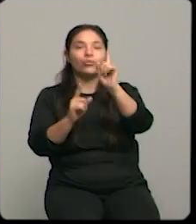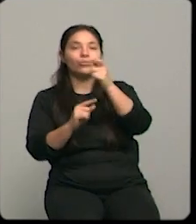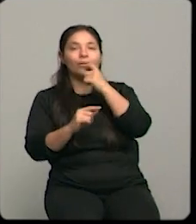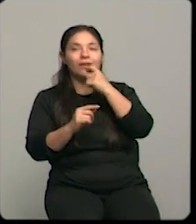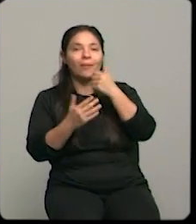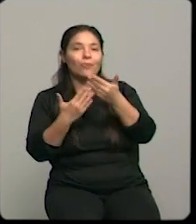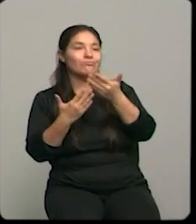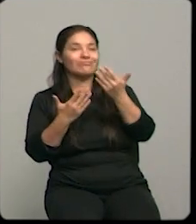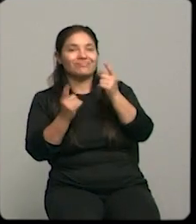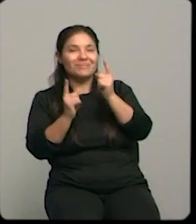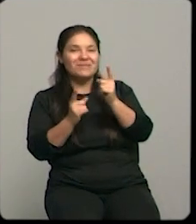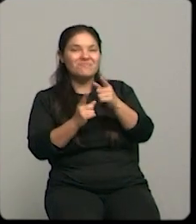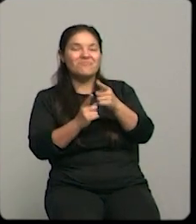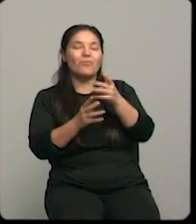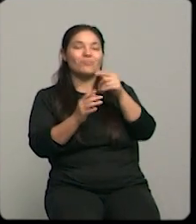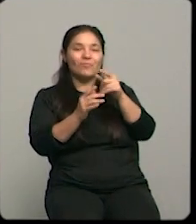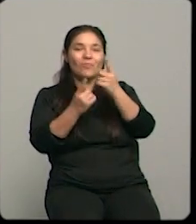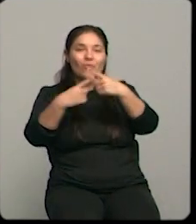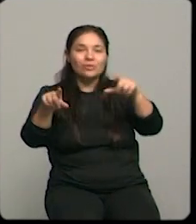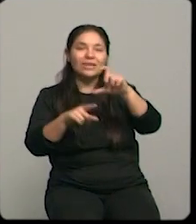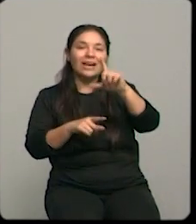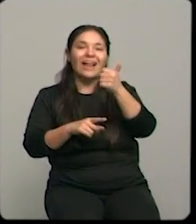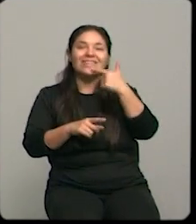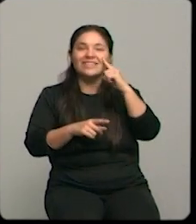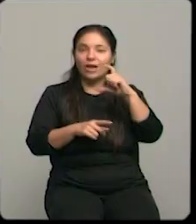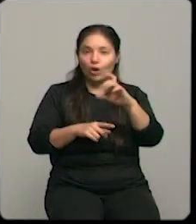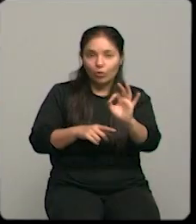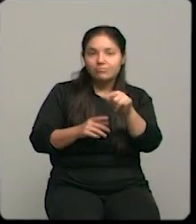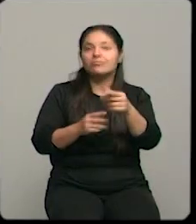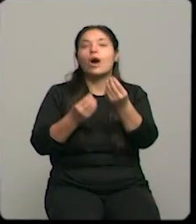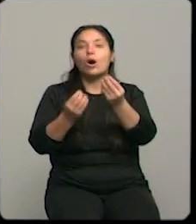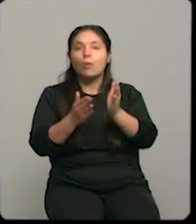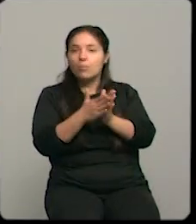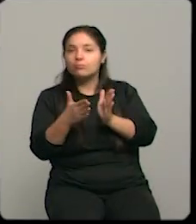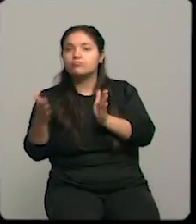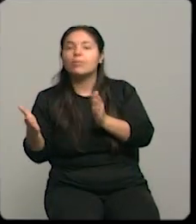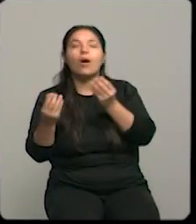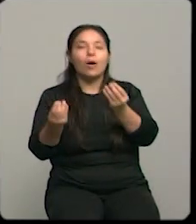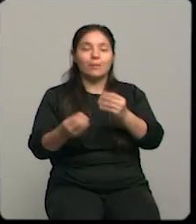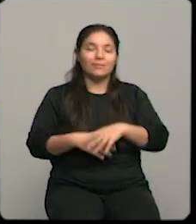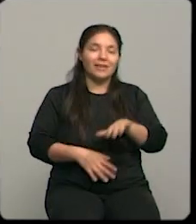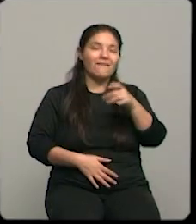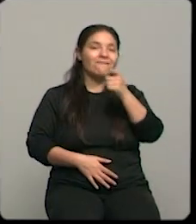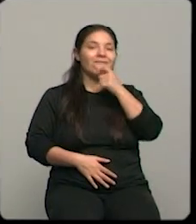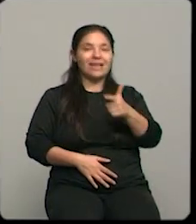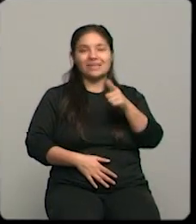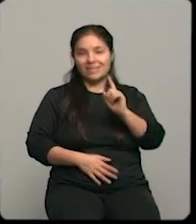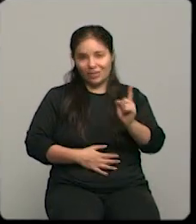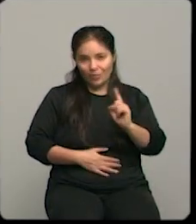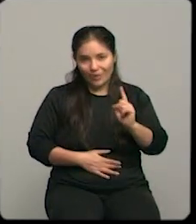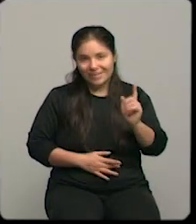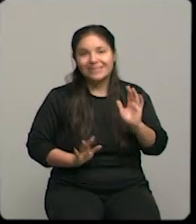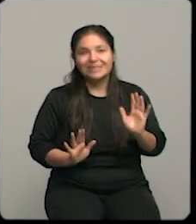vez sale de la estructura que año a año se hacen. ¿Cómo logran ese equilibrio? Bueno, no es fácil.